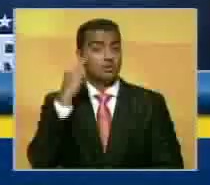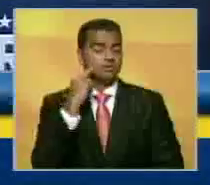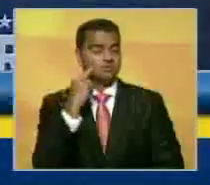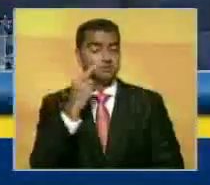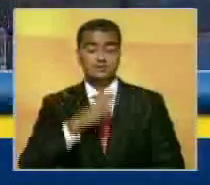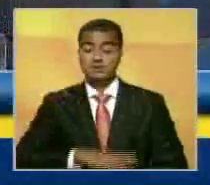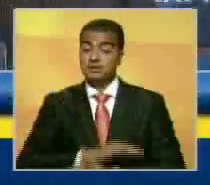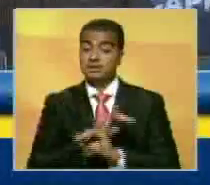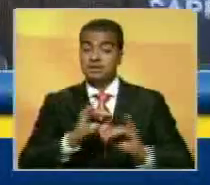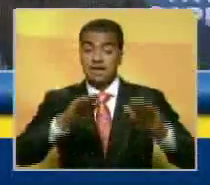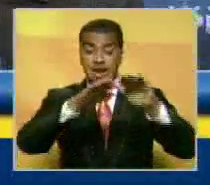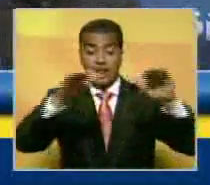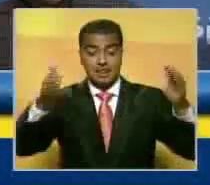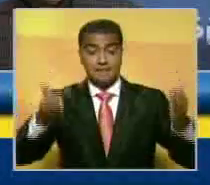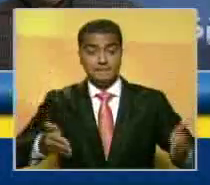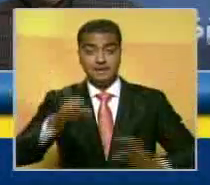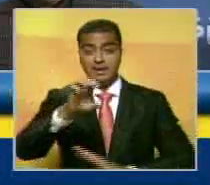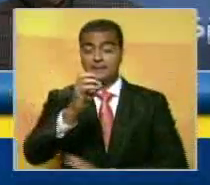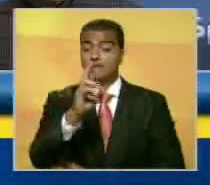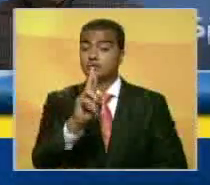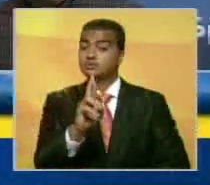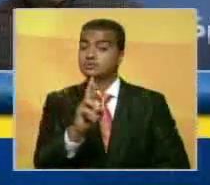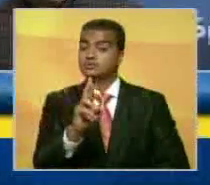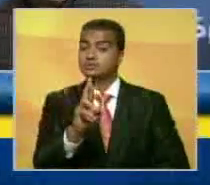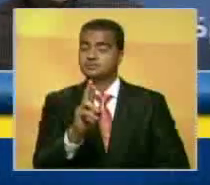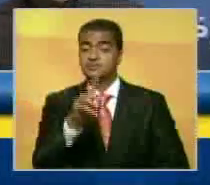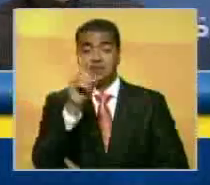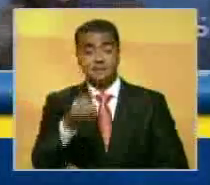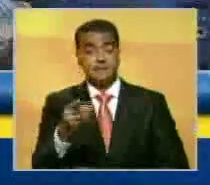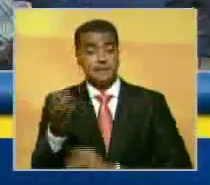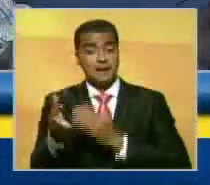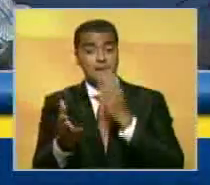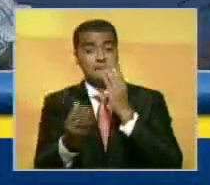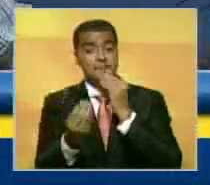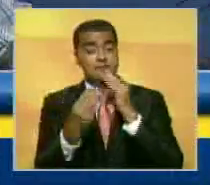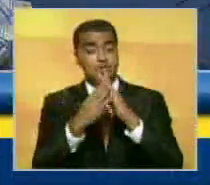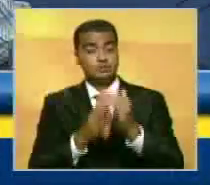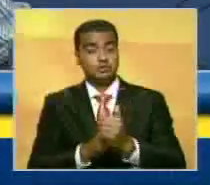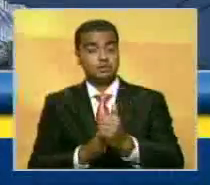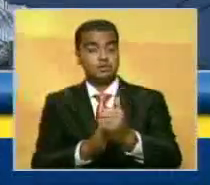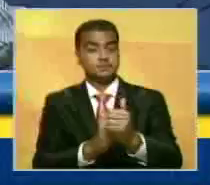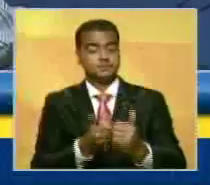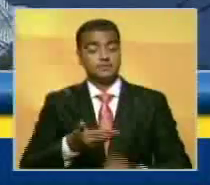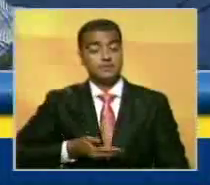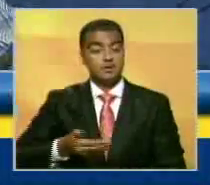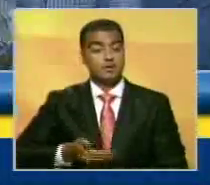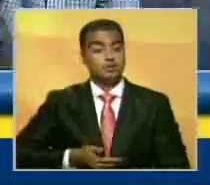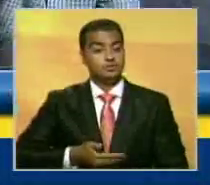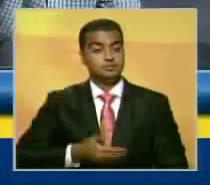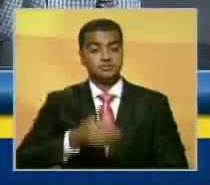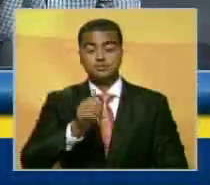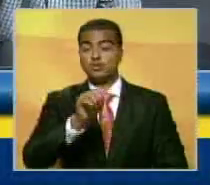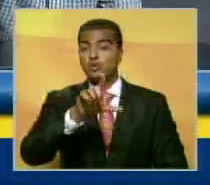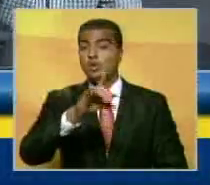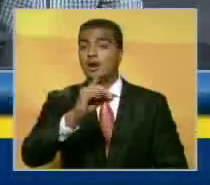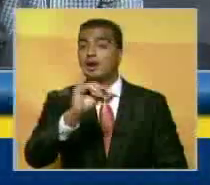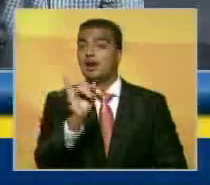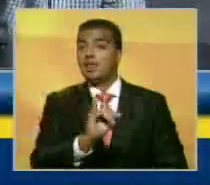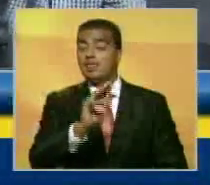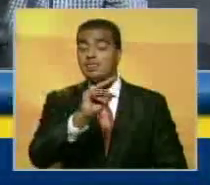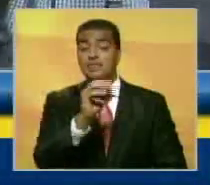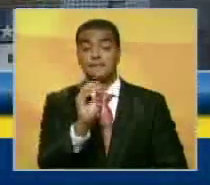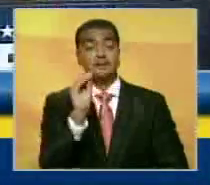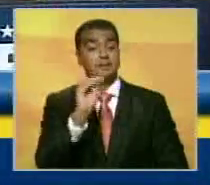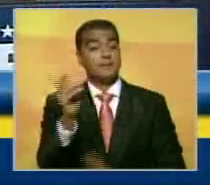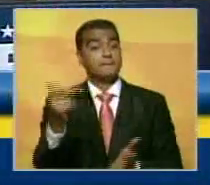estará dispuesta la tarima en la que Enrique Capriles Radonsky se dirigirá a sus seguidores. El alcalde metropolitano Antonio Ledesma hizo un llamado